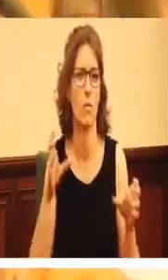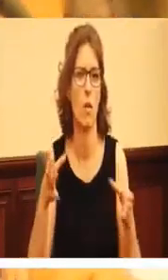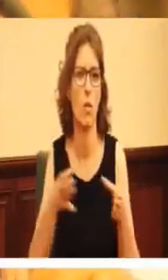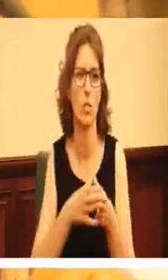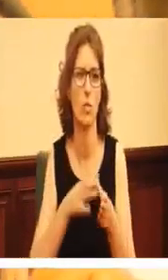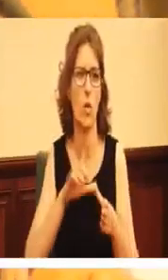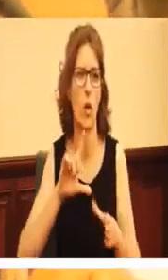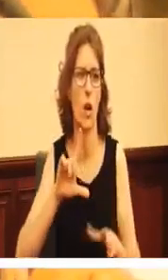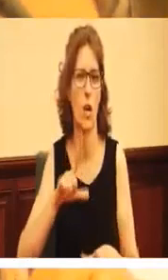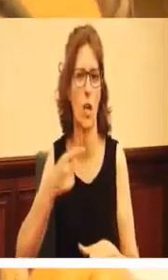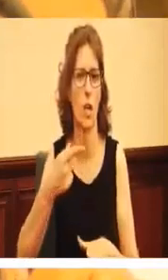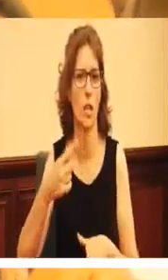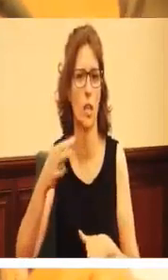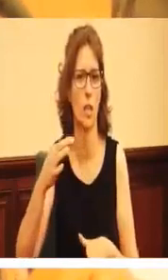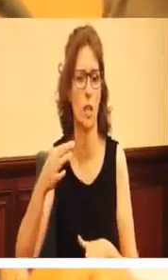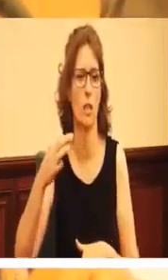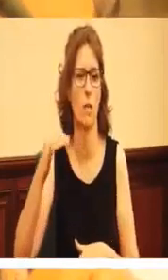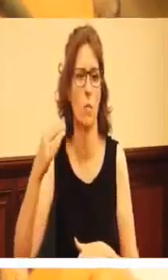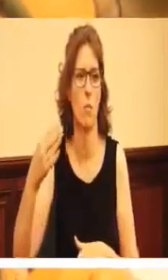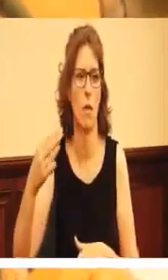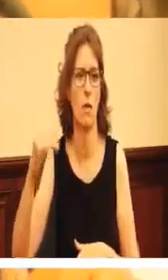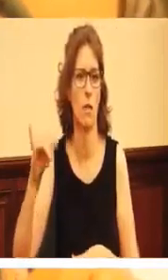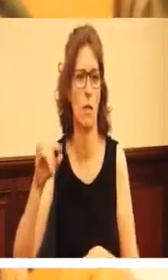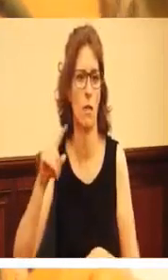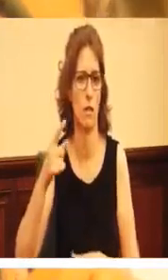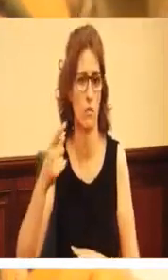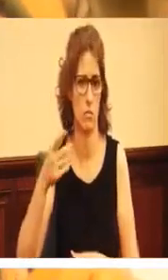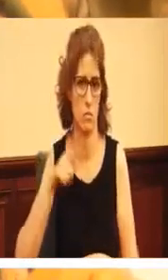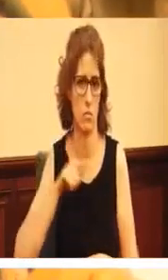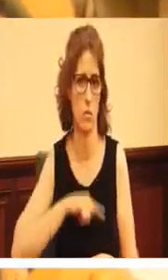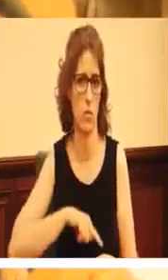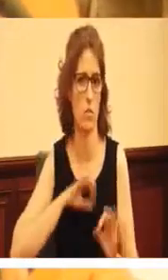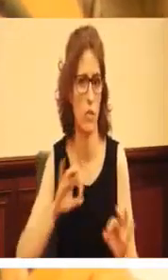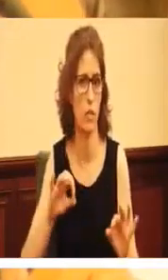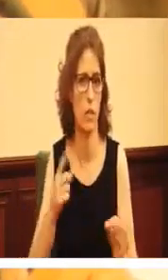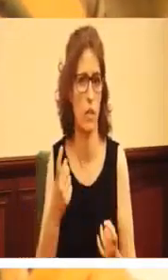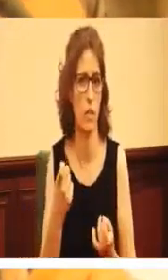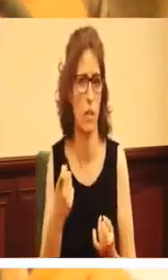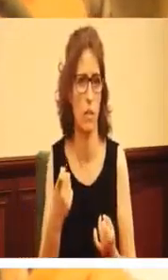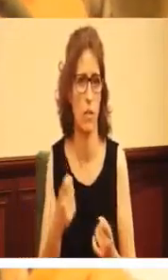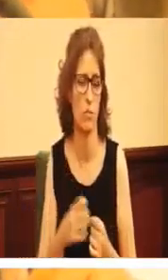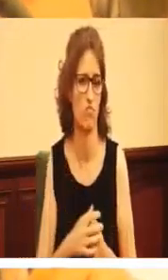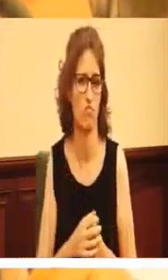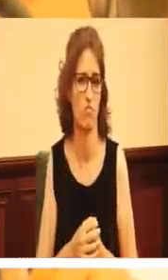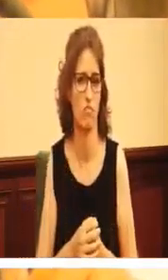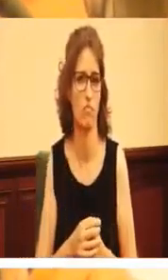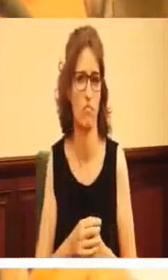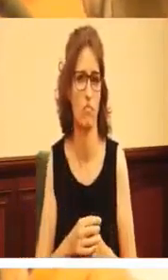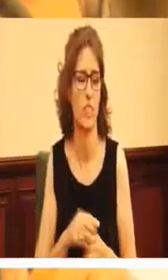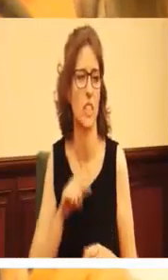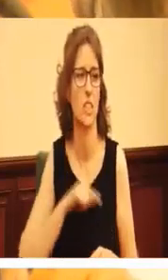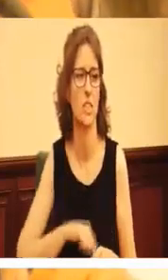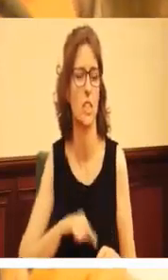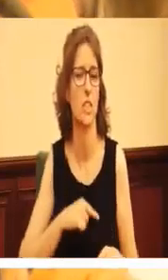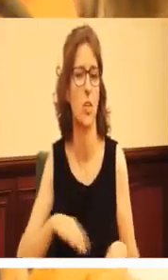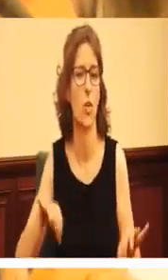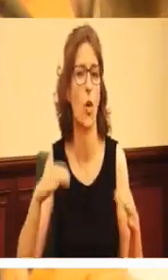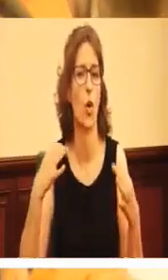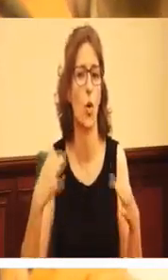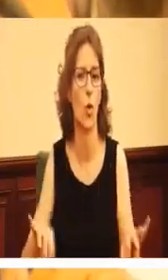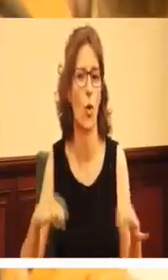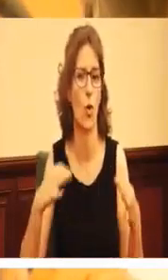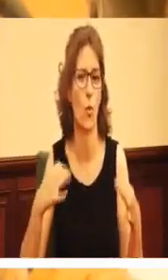Pues miren, no hace falta tener una sensibilidad especial, lo que hace falta es tener sentido común y una mente abierta a